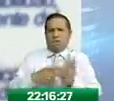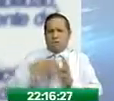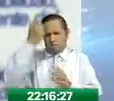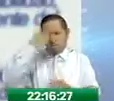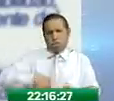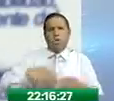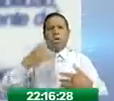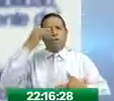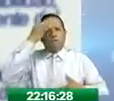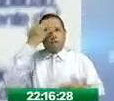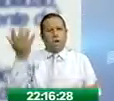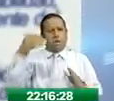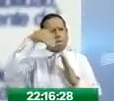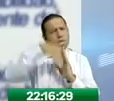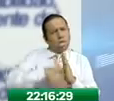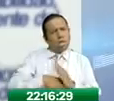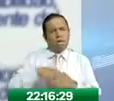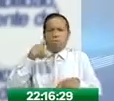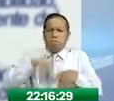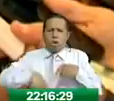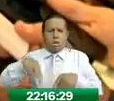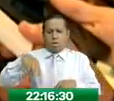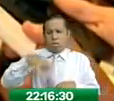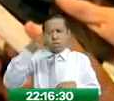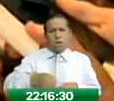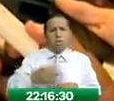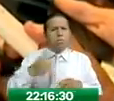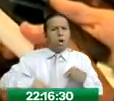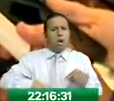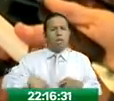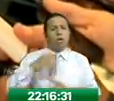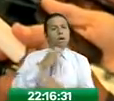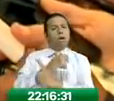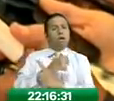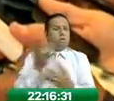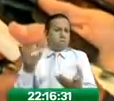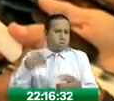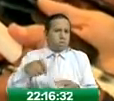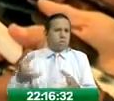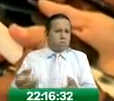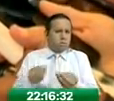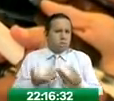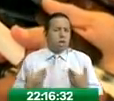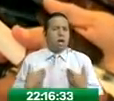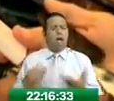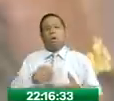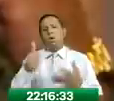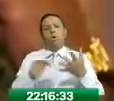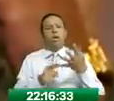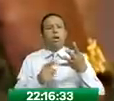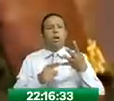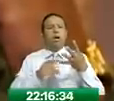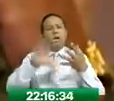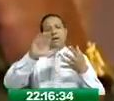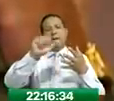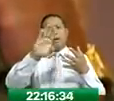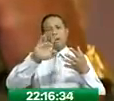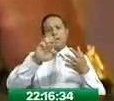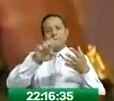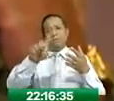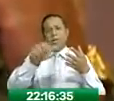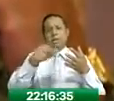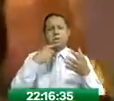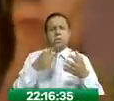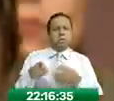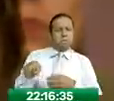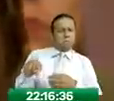afectando considerablemente mi movilidad. La oficialista Elizabeth Cabezas, quien también fue cuestionada, pero no porque ella posee el documento,